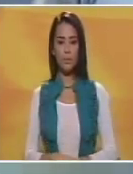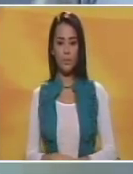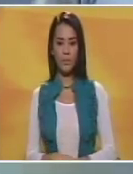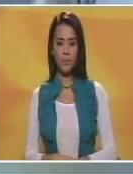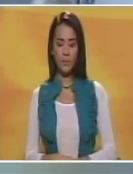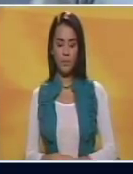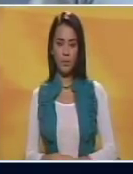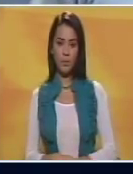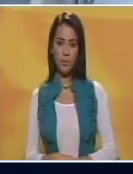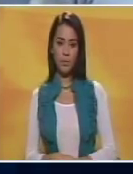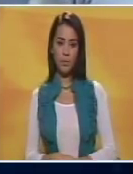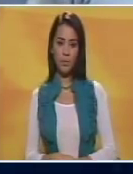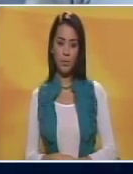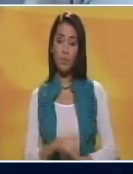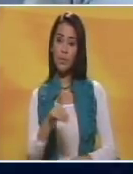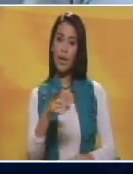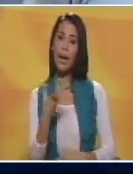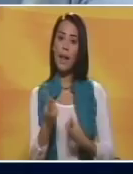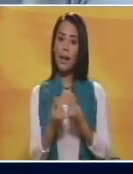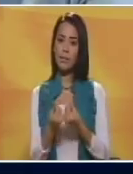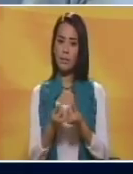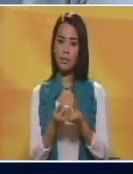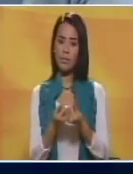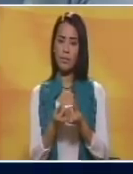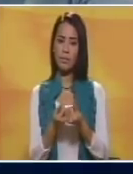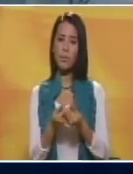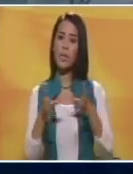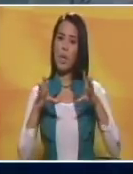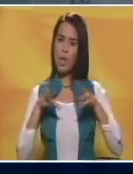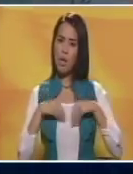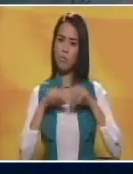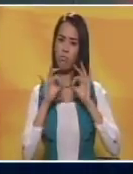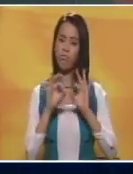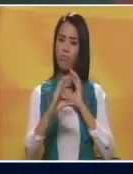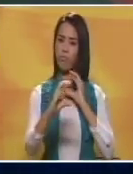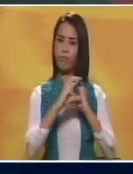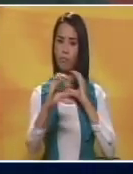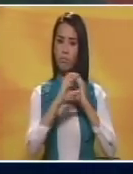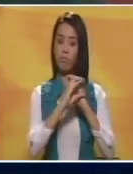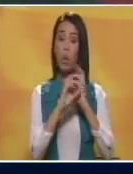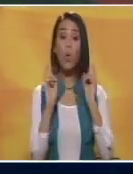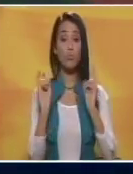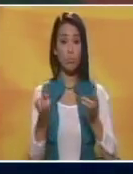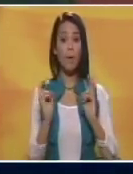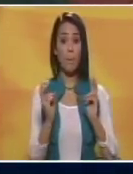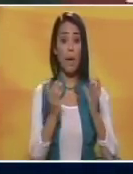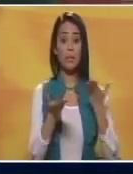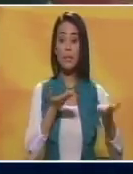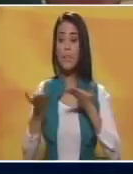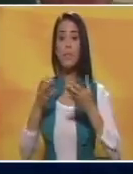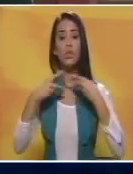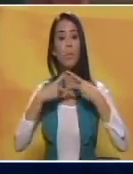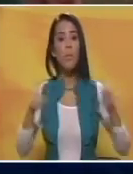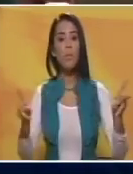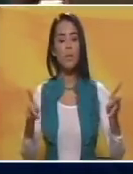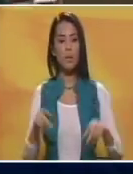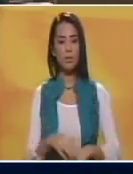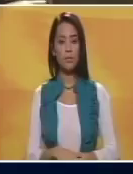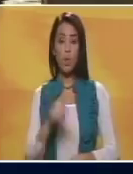del concepto de la actividad económica. Asumir el transporte como un tema de servicio público donde el